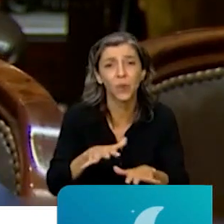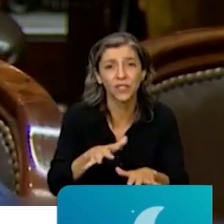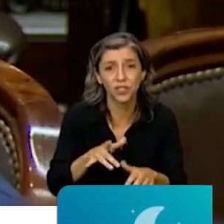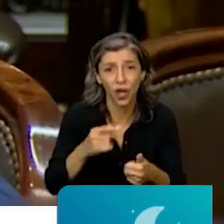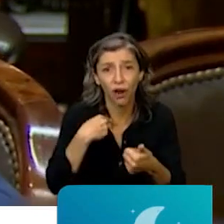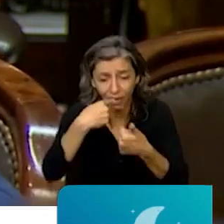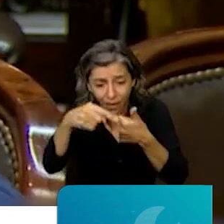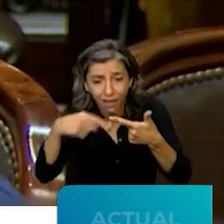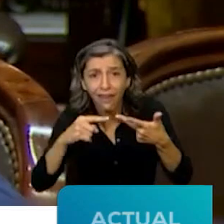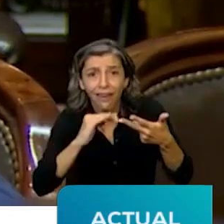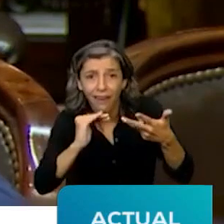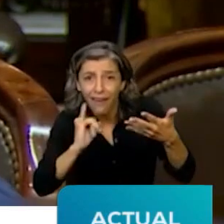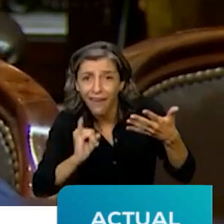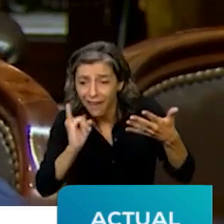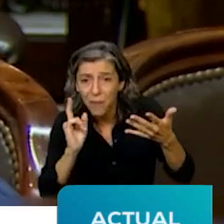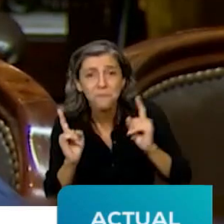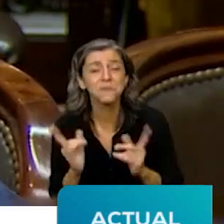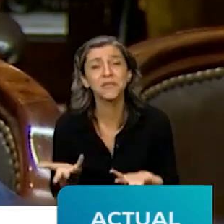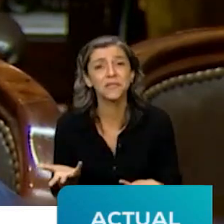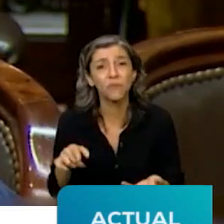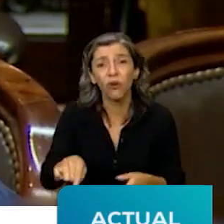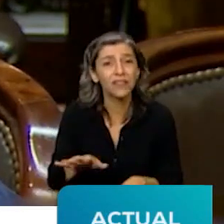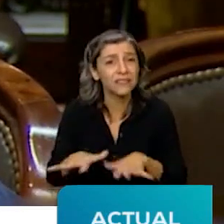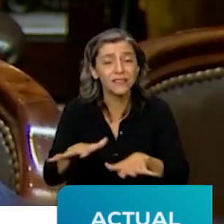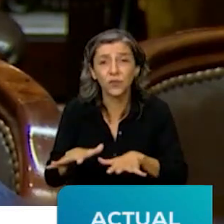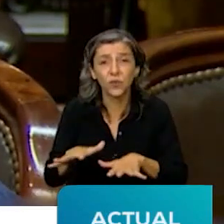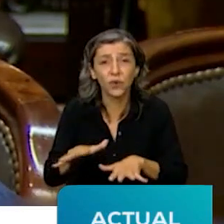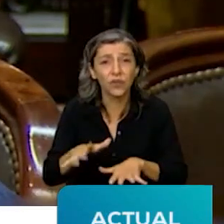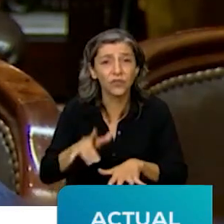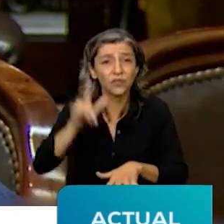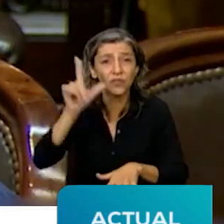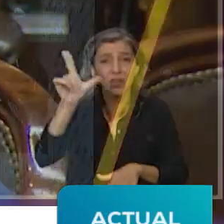todo el largo y ancho del país, terminen asesinados.